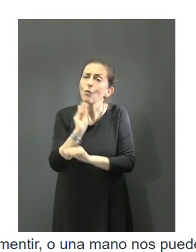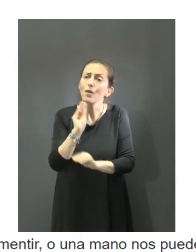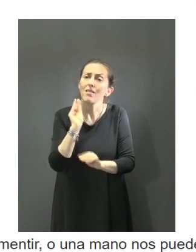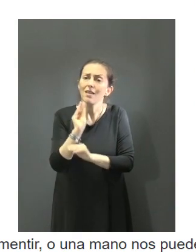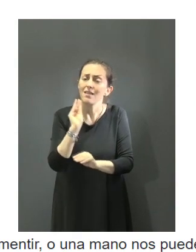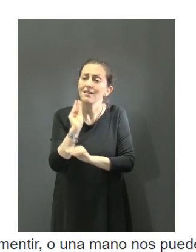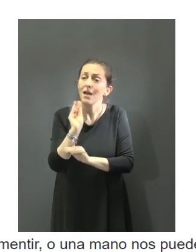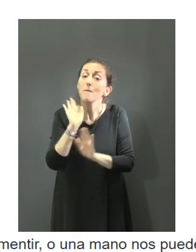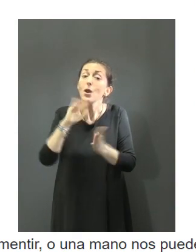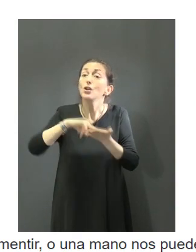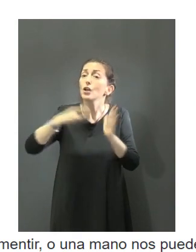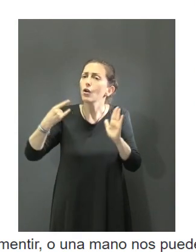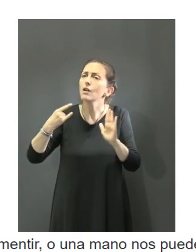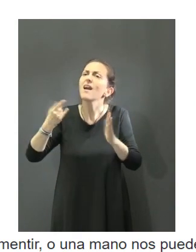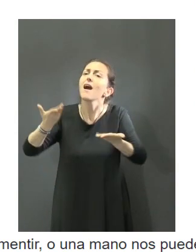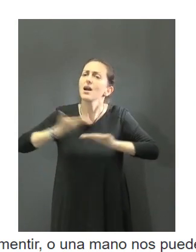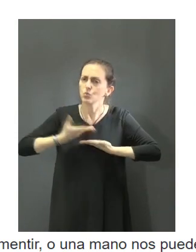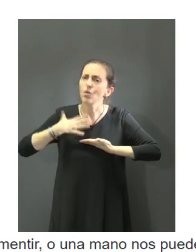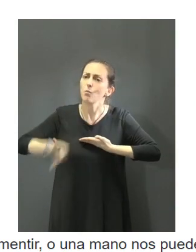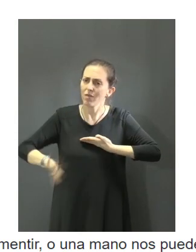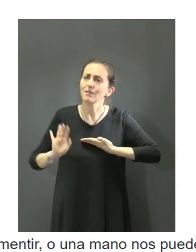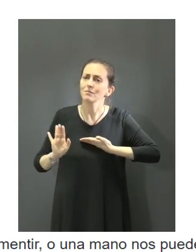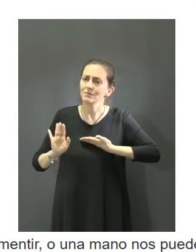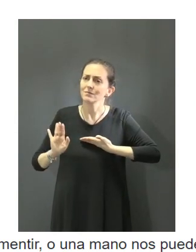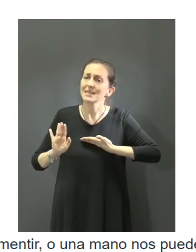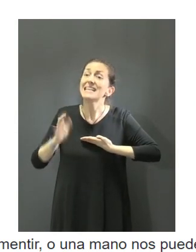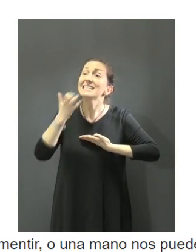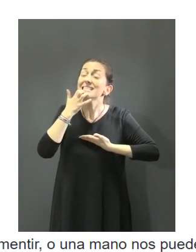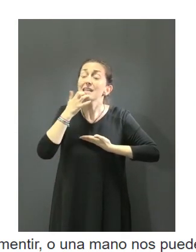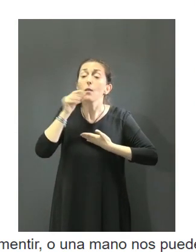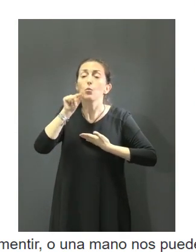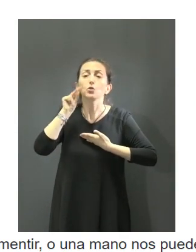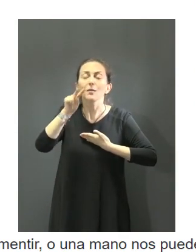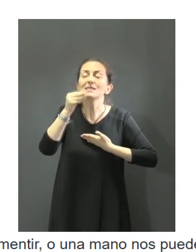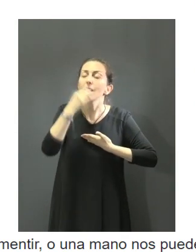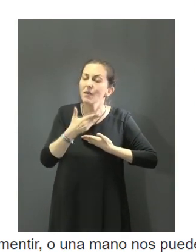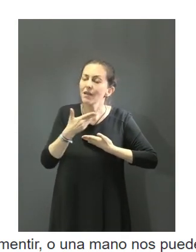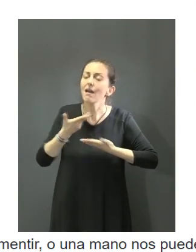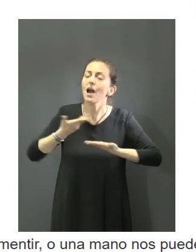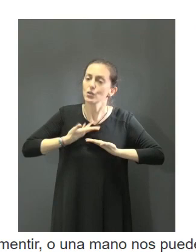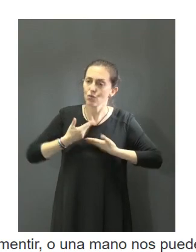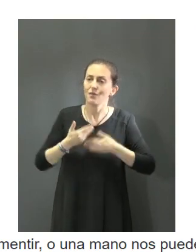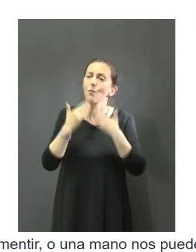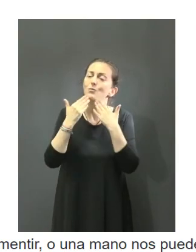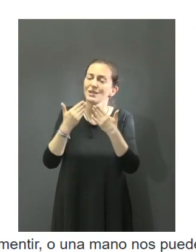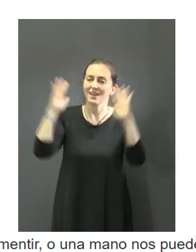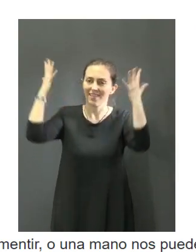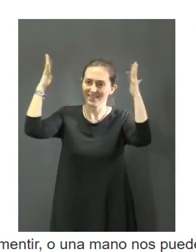pero la tecnología nos puede ayudar mucho, bien enfocada. Muchas gracias a todos.